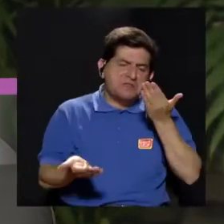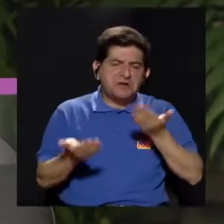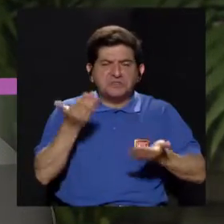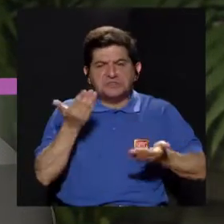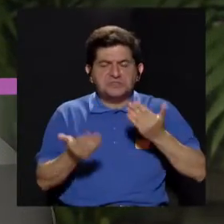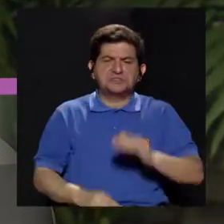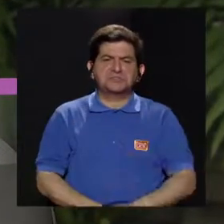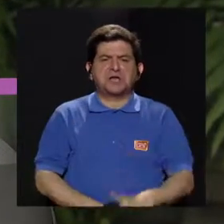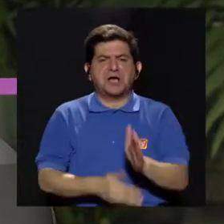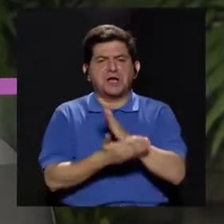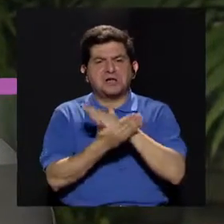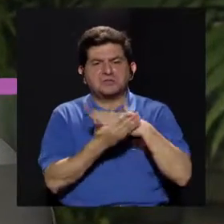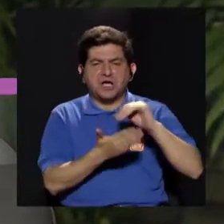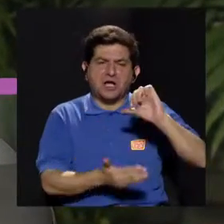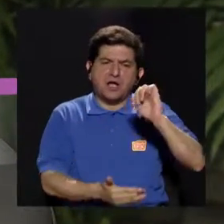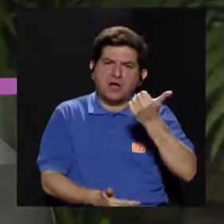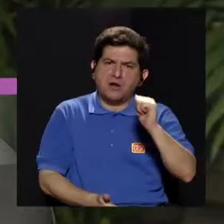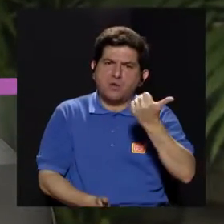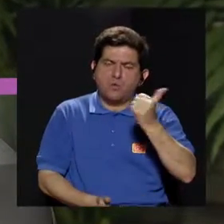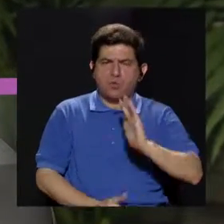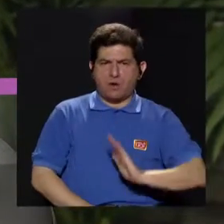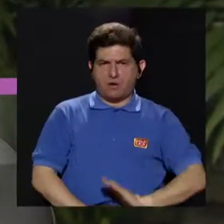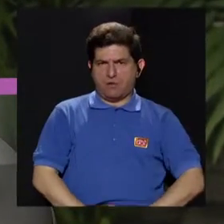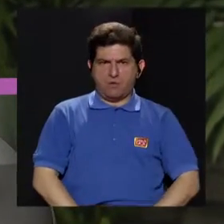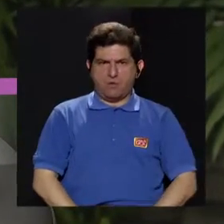tener algunas otras,